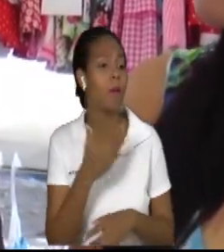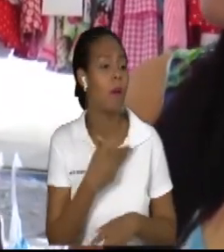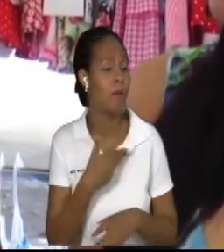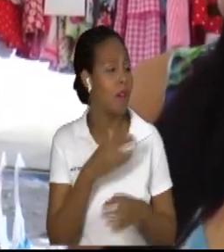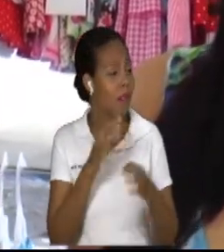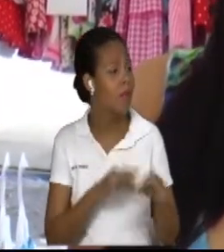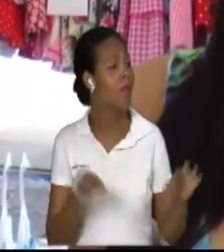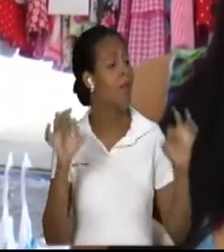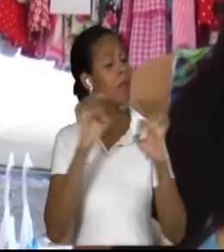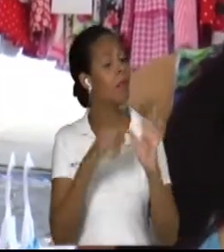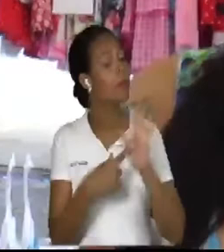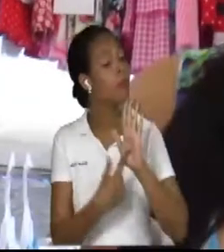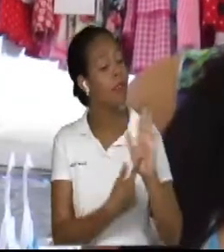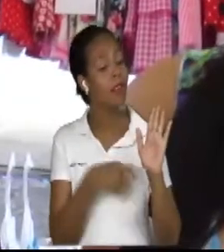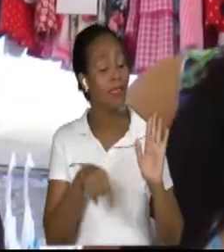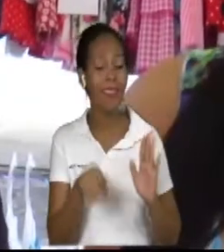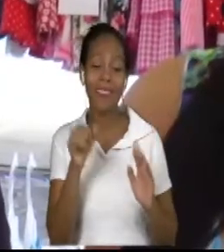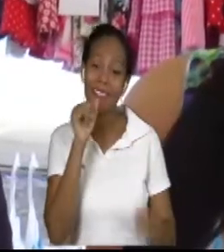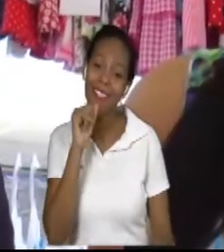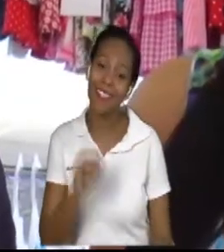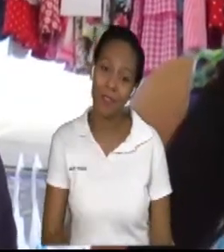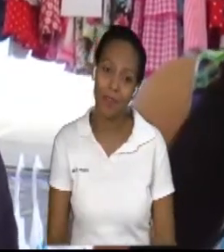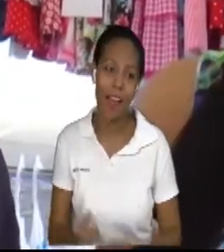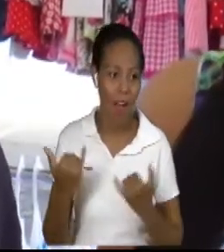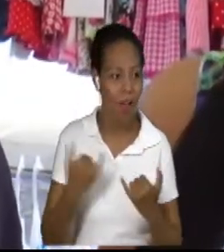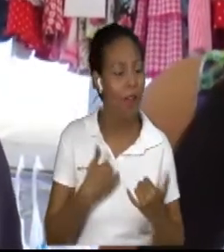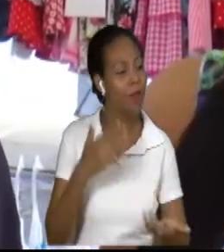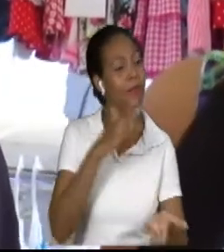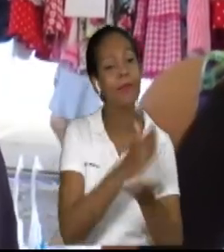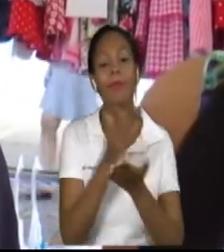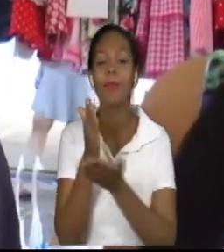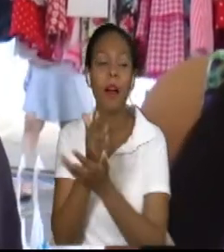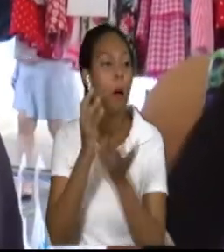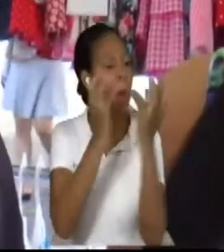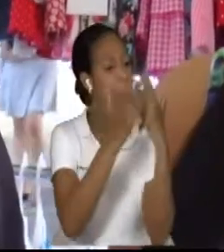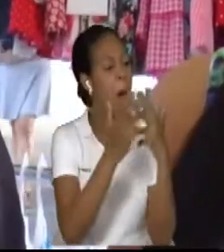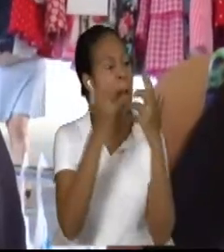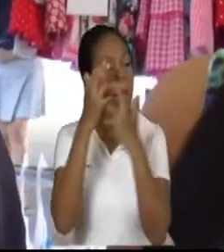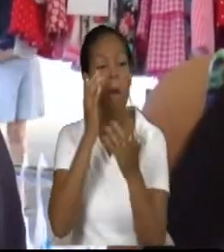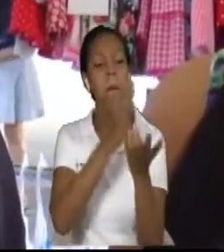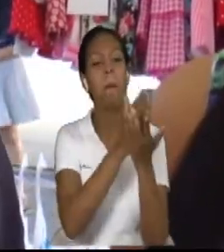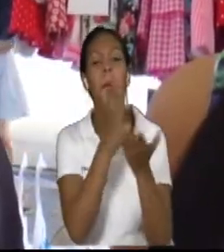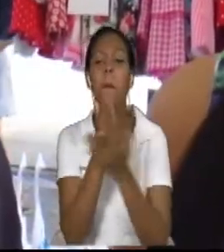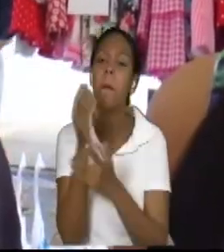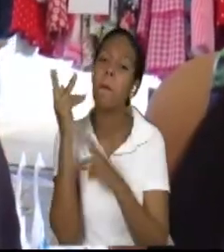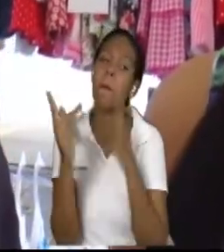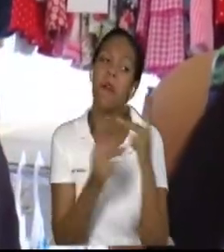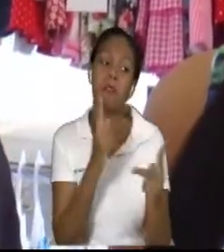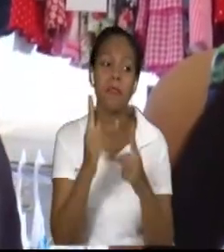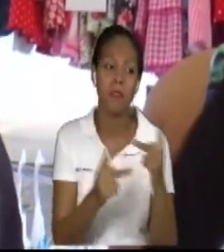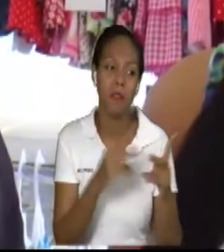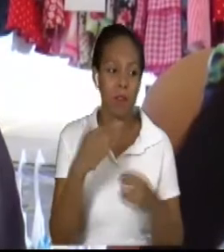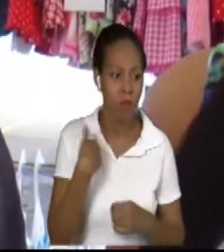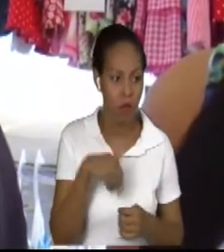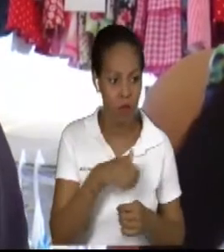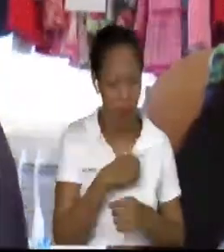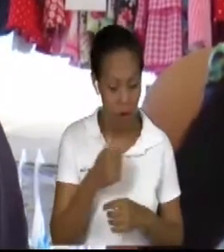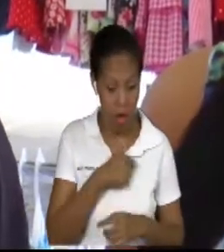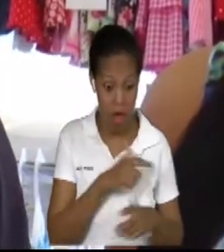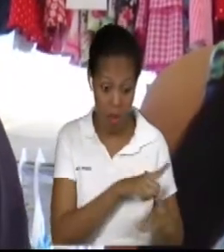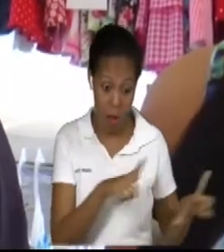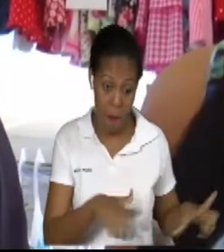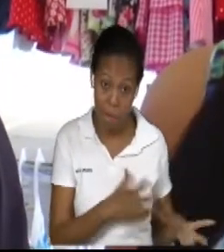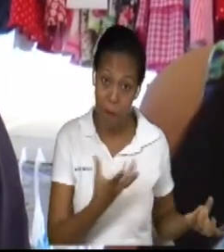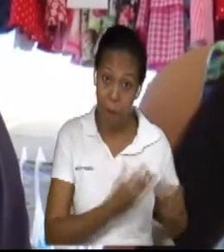ciudad. Por eso, en la visita que estamos haciendo a nuestros empresarios, hoy la administración municipal del doctor Darío quiere aportar un granito de